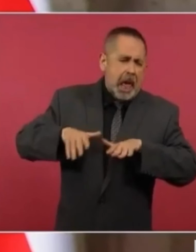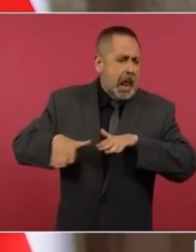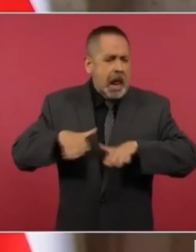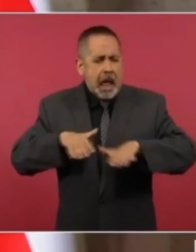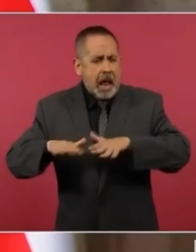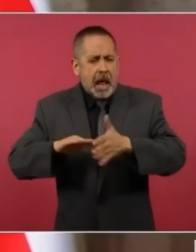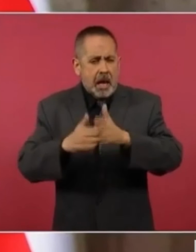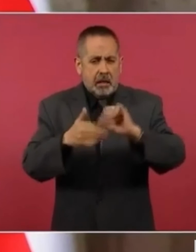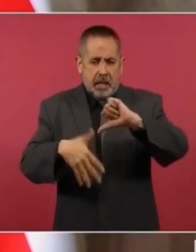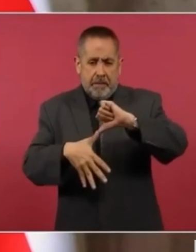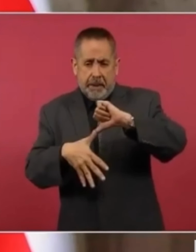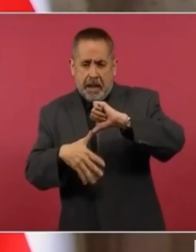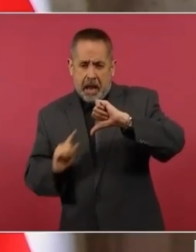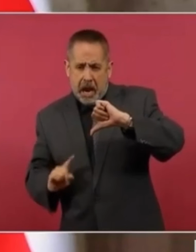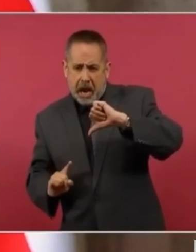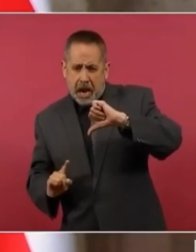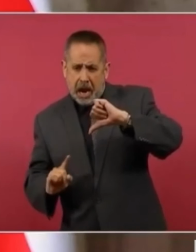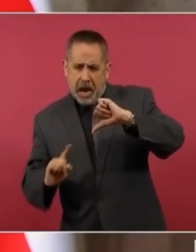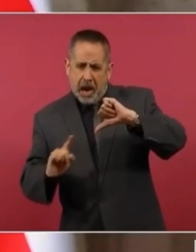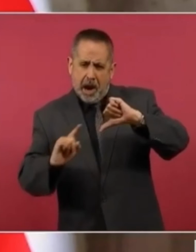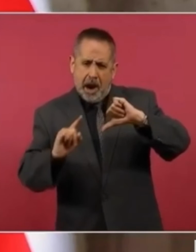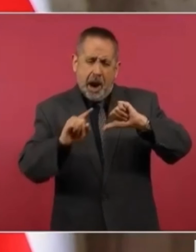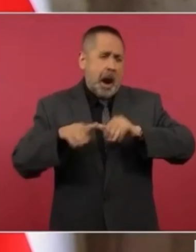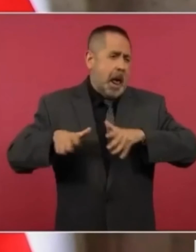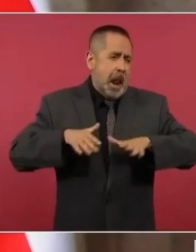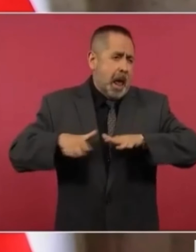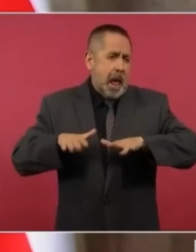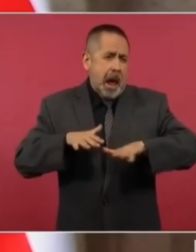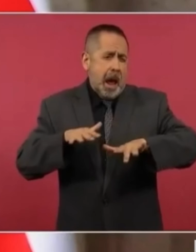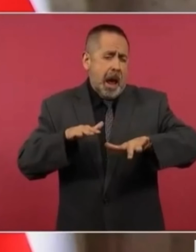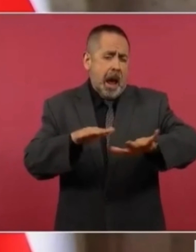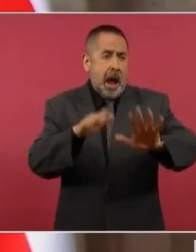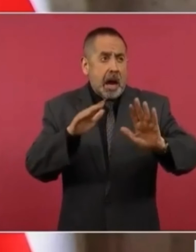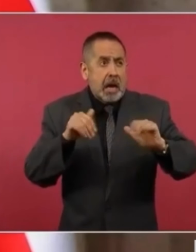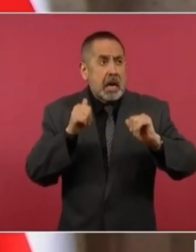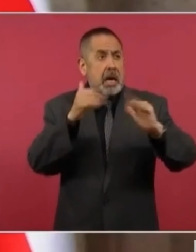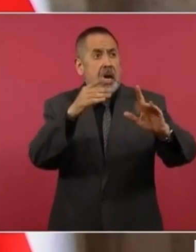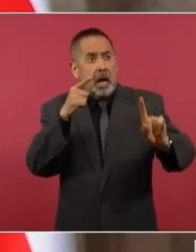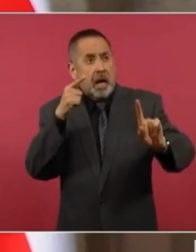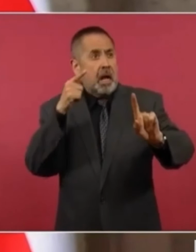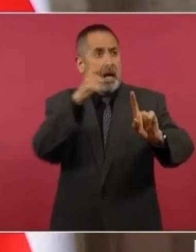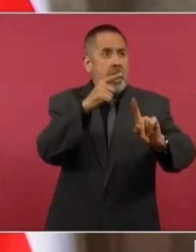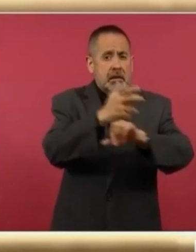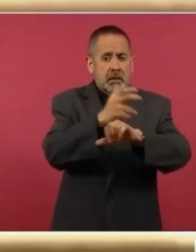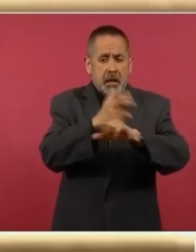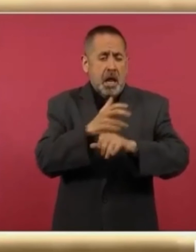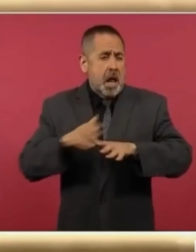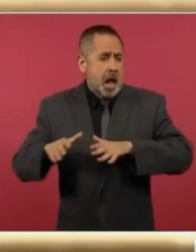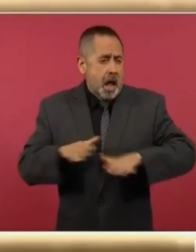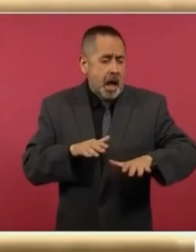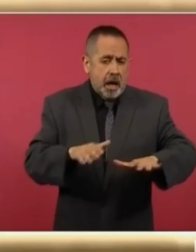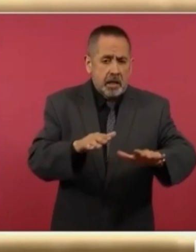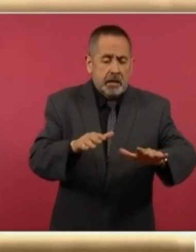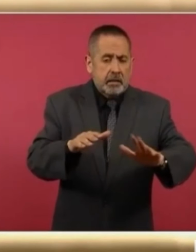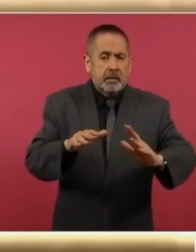de América Latina, para llegar a Estados Unidos,